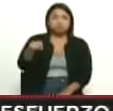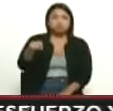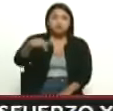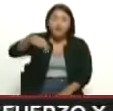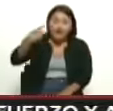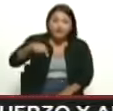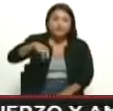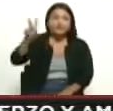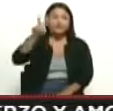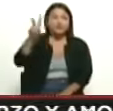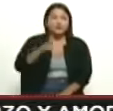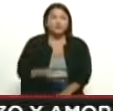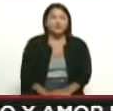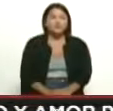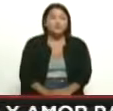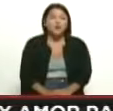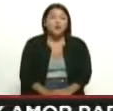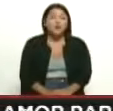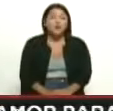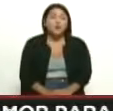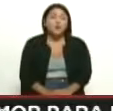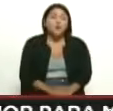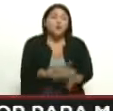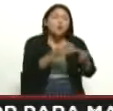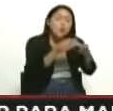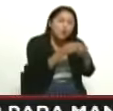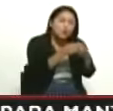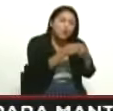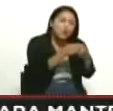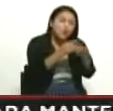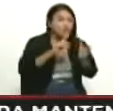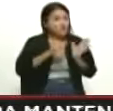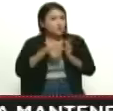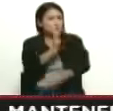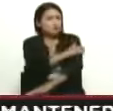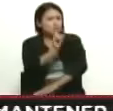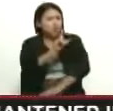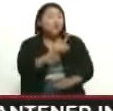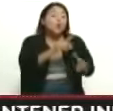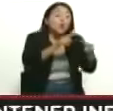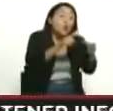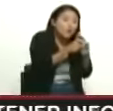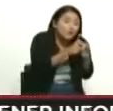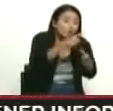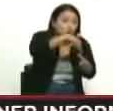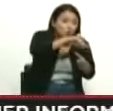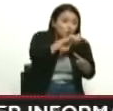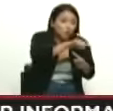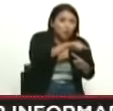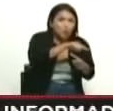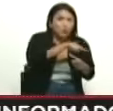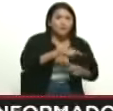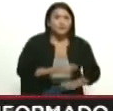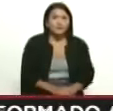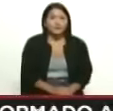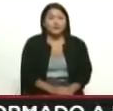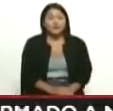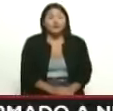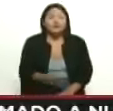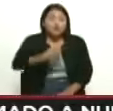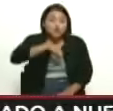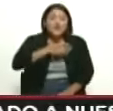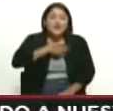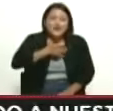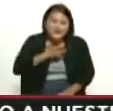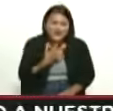en Venezuela. Quisiéramos un sector de la oposición. Quisiéramos nosotros tener en Venezuela una verdadera oposición que amara